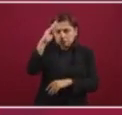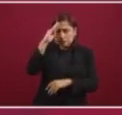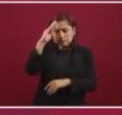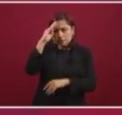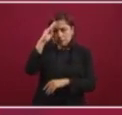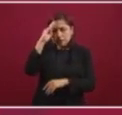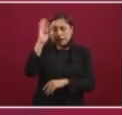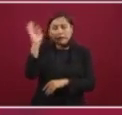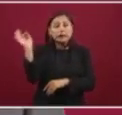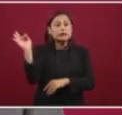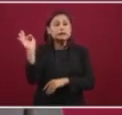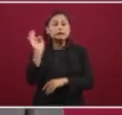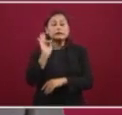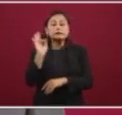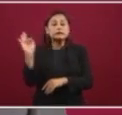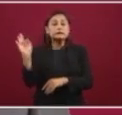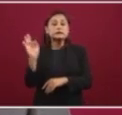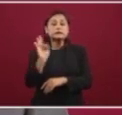una situación